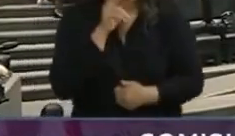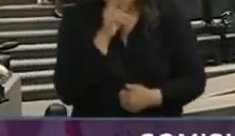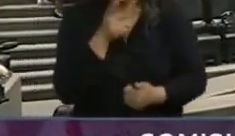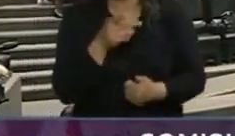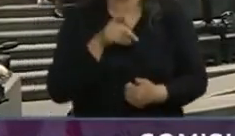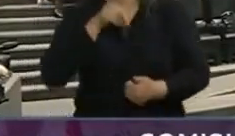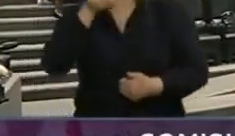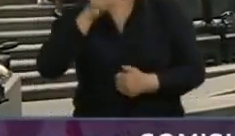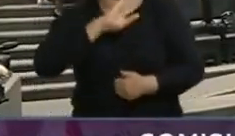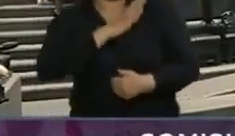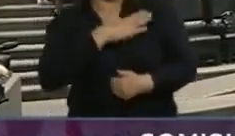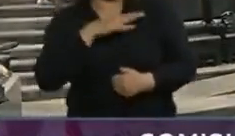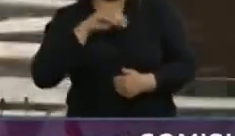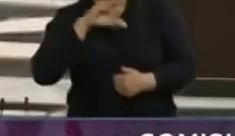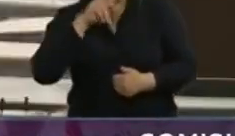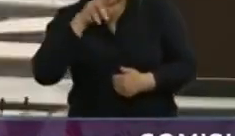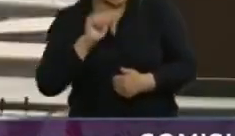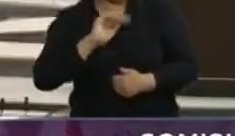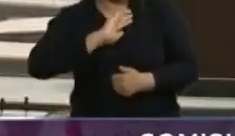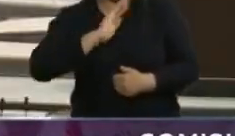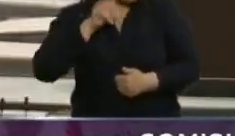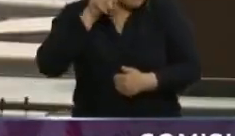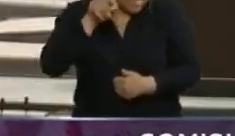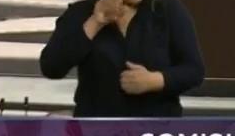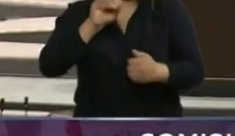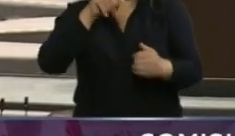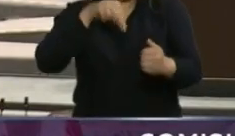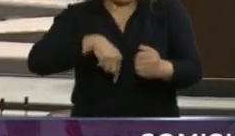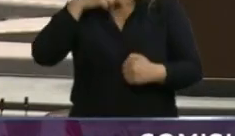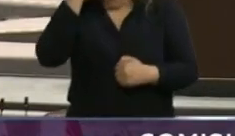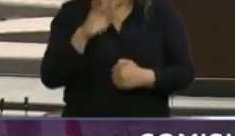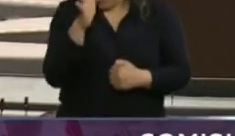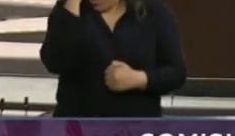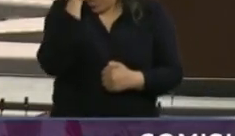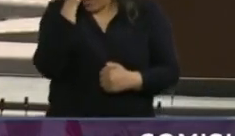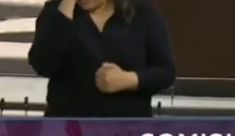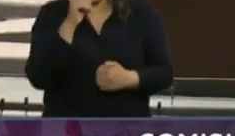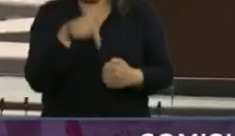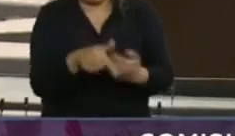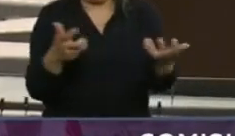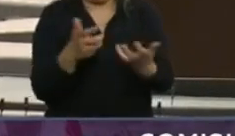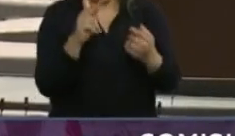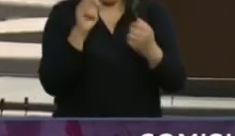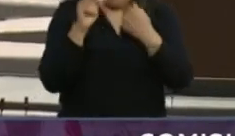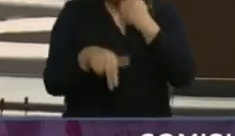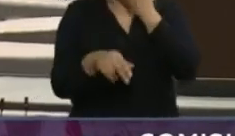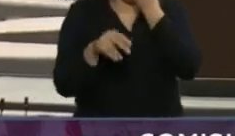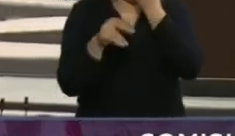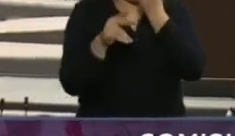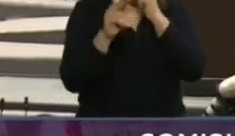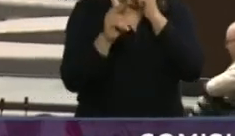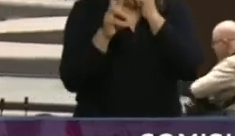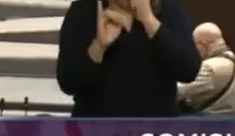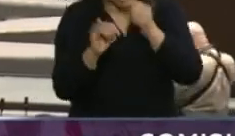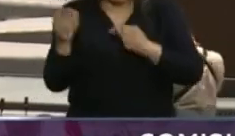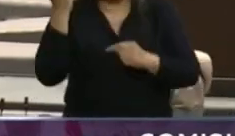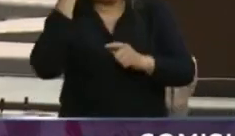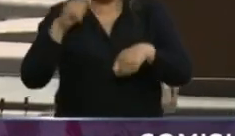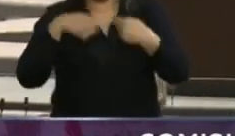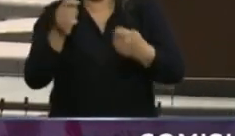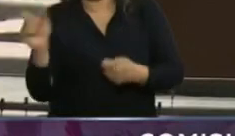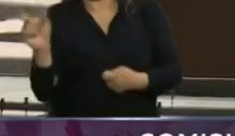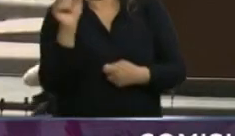de la Moncloa en España o como los pactos que muchas veces hizo aquí el Partido Acción Nacional, el PRI, que dio la credencial